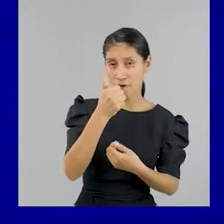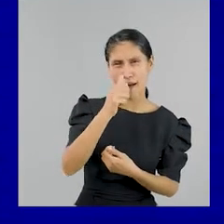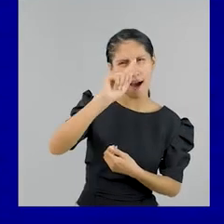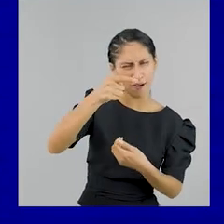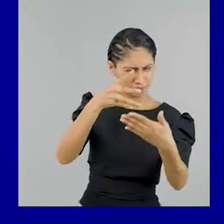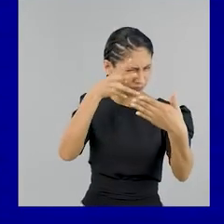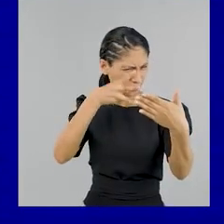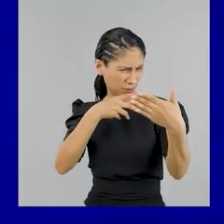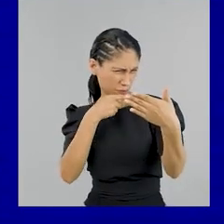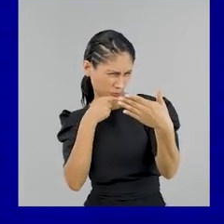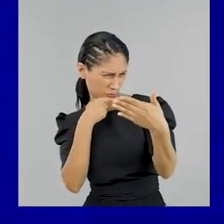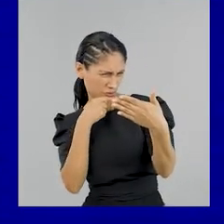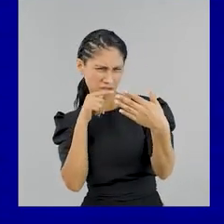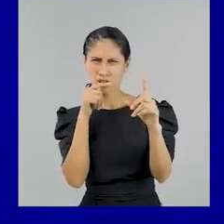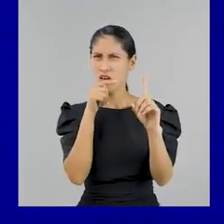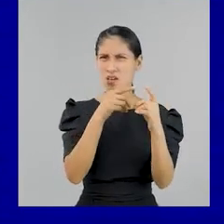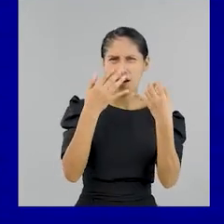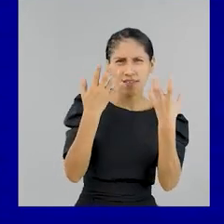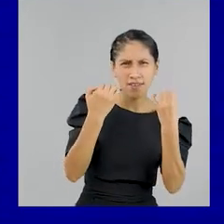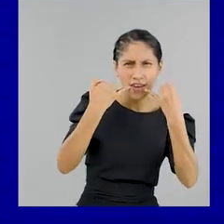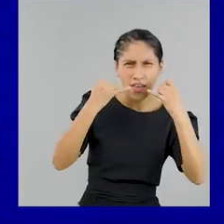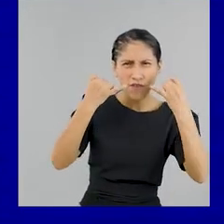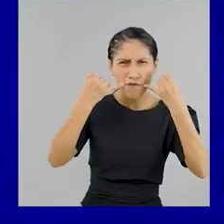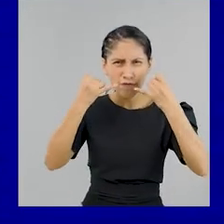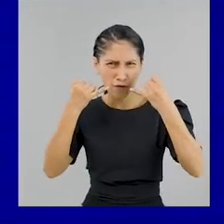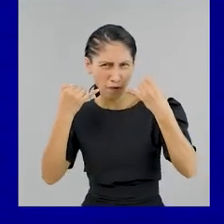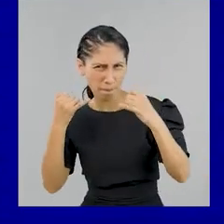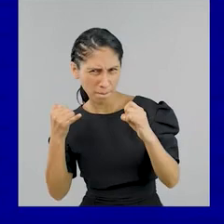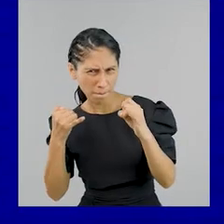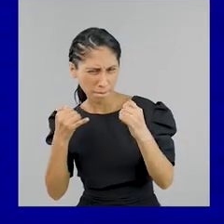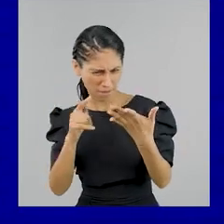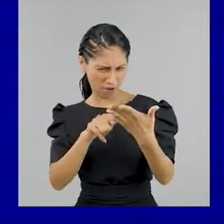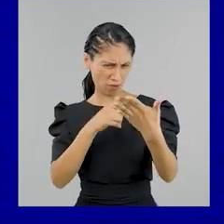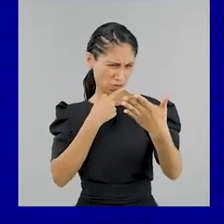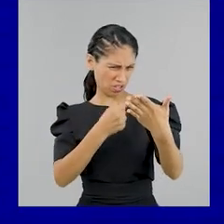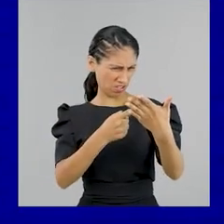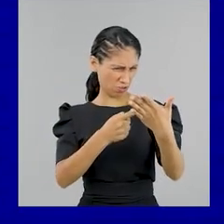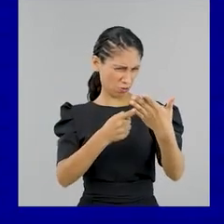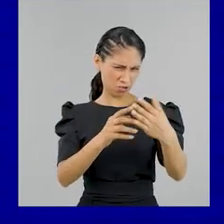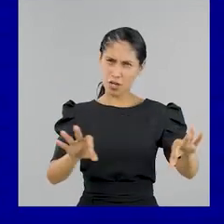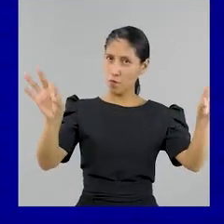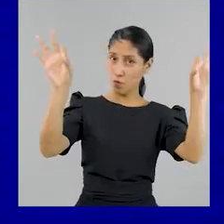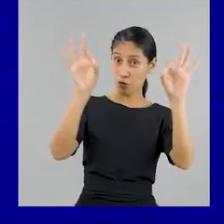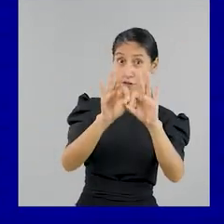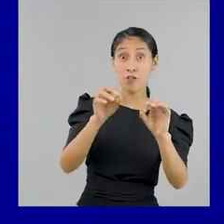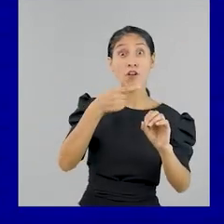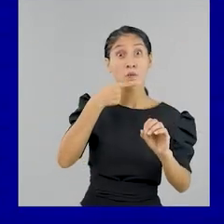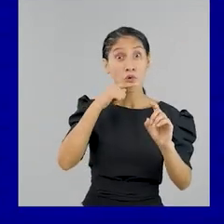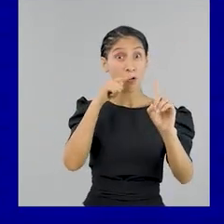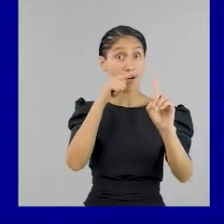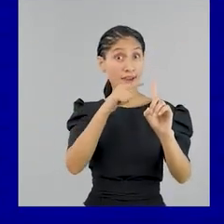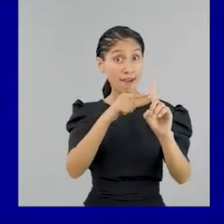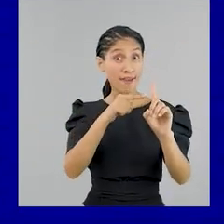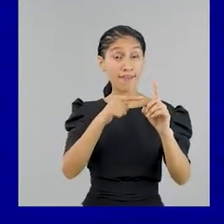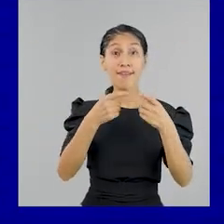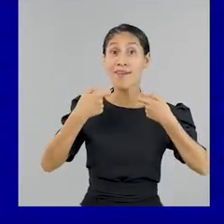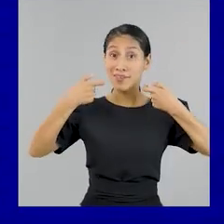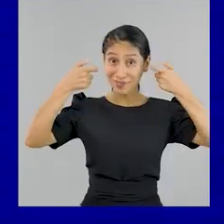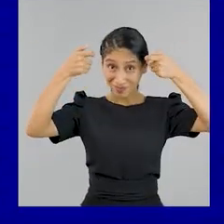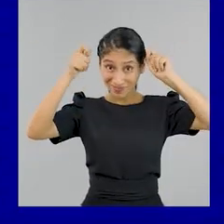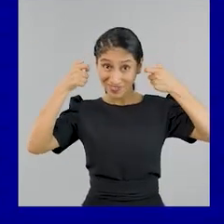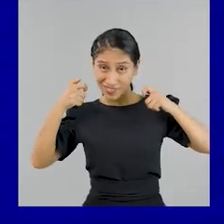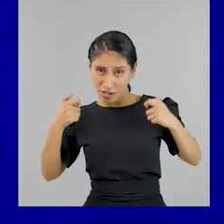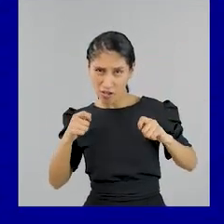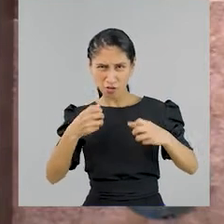A. Informar sobre una obra en la que se recoge la importancia de la rebelión de Micaela Bastidas para la independencia del